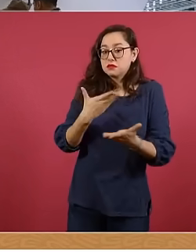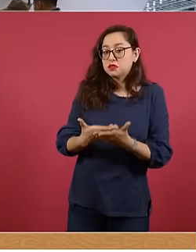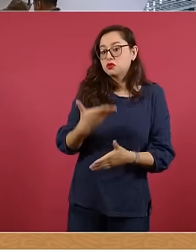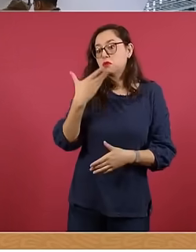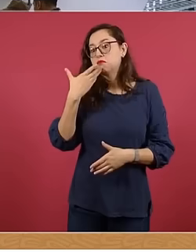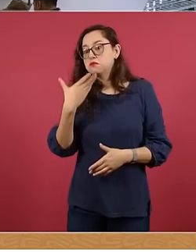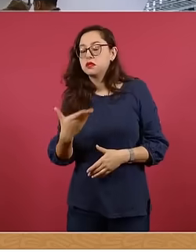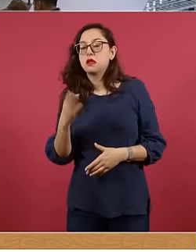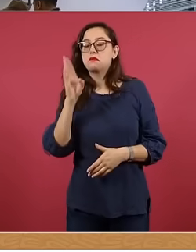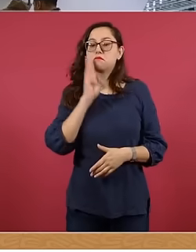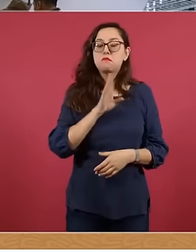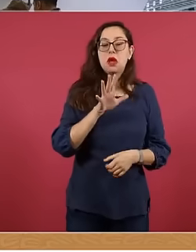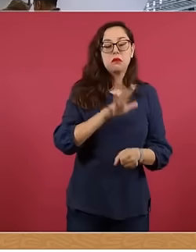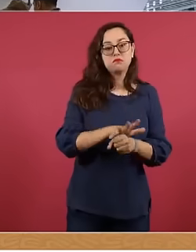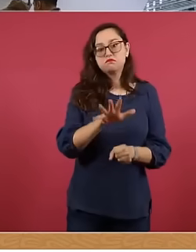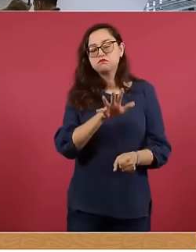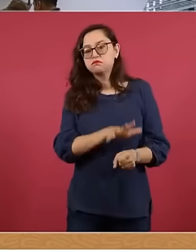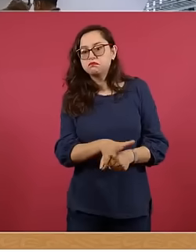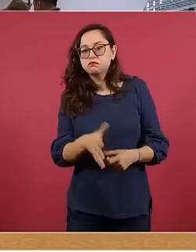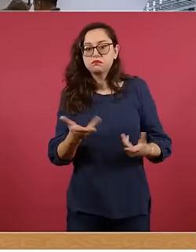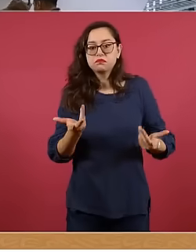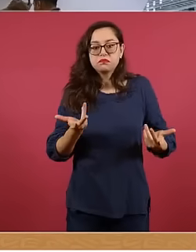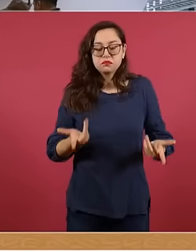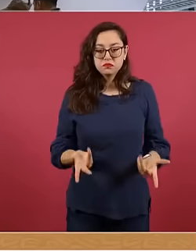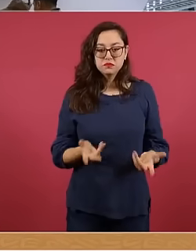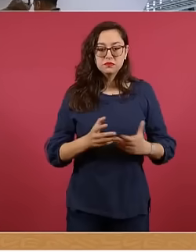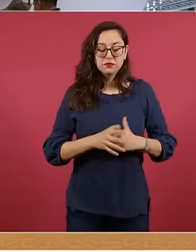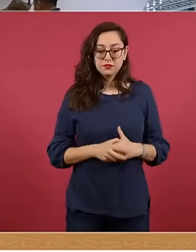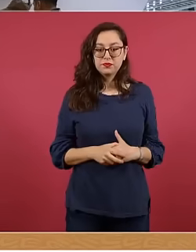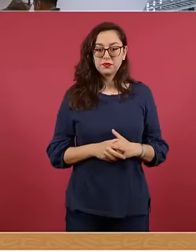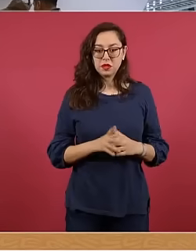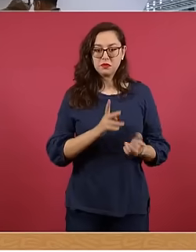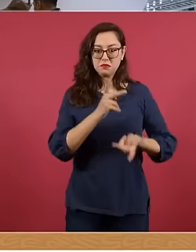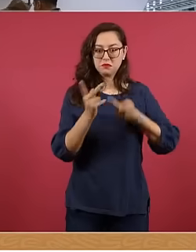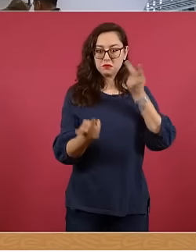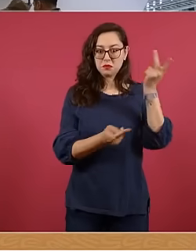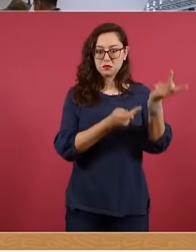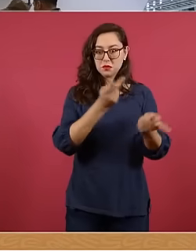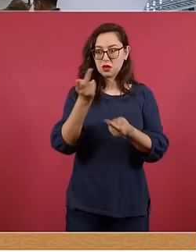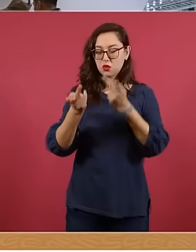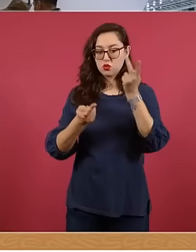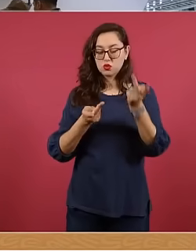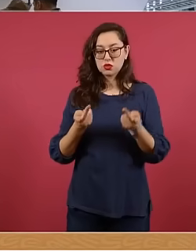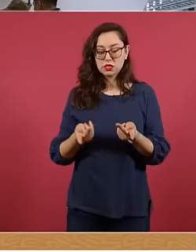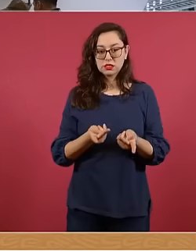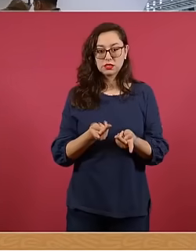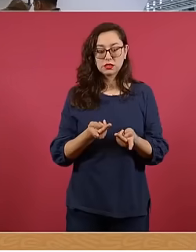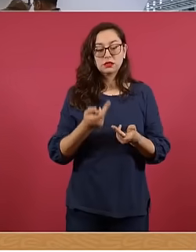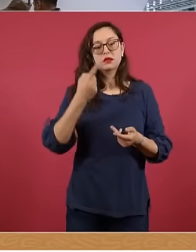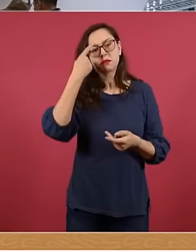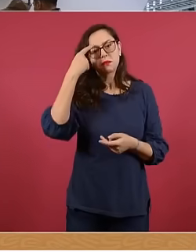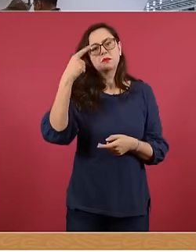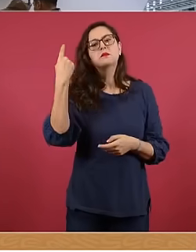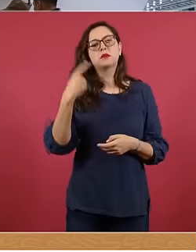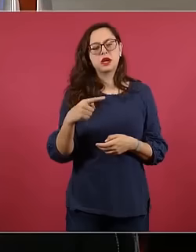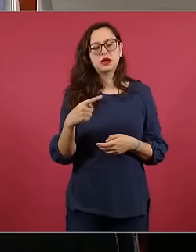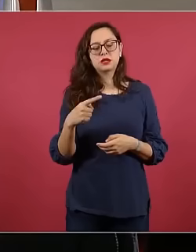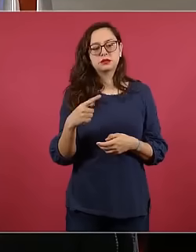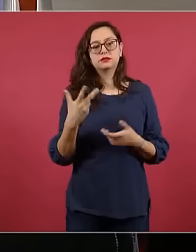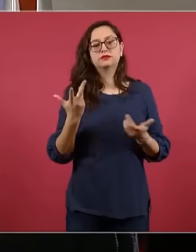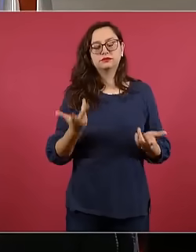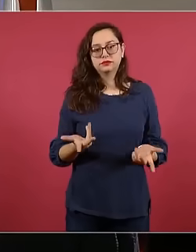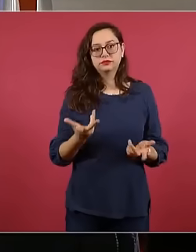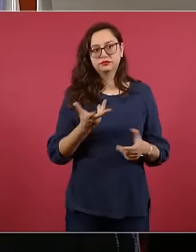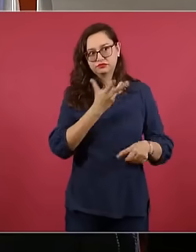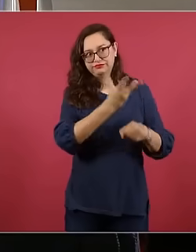siente satisfactorio. Hay una serie de preguntas que se hacen, sobre todo para ver si hay algo